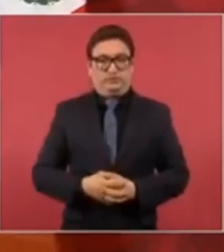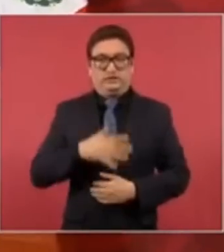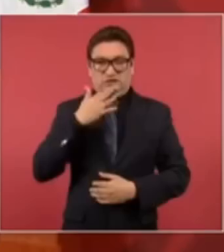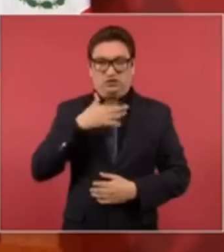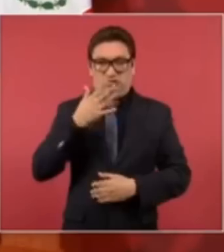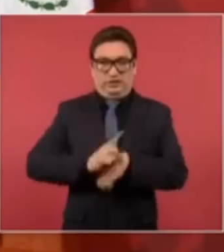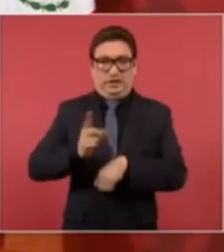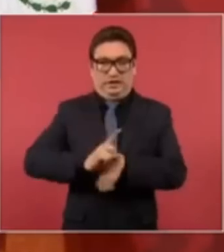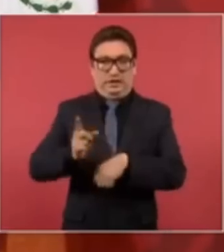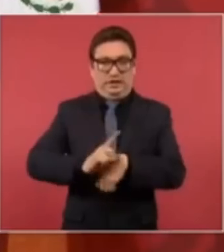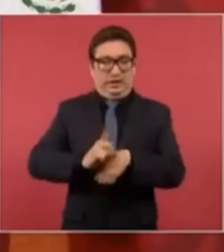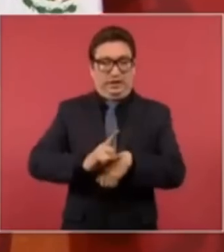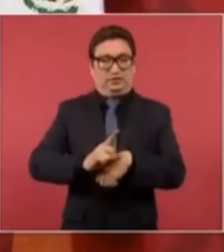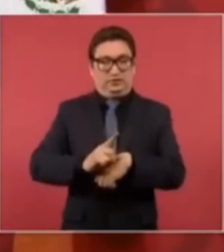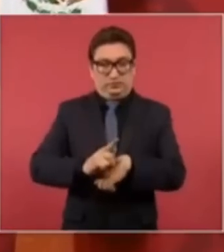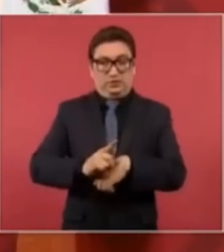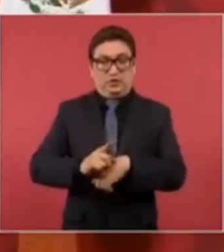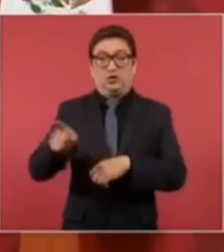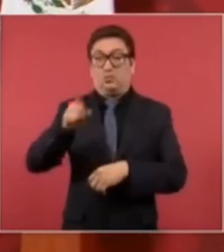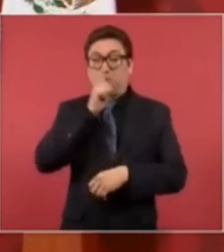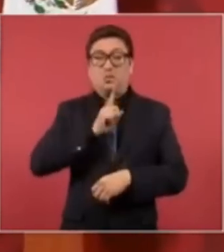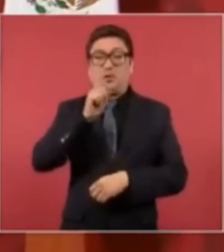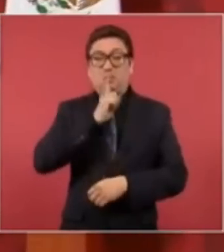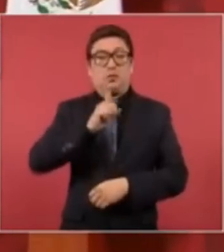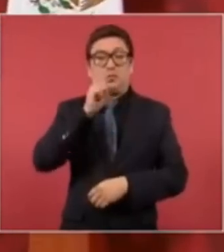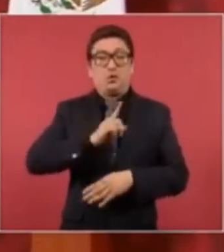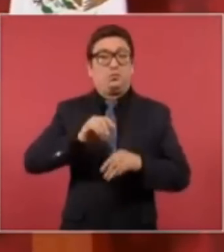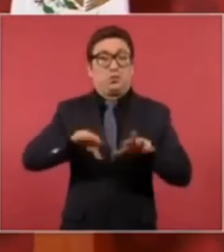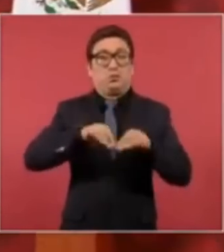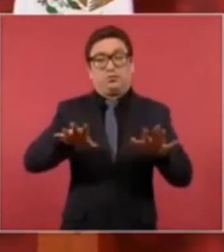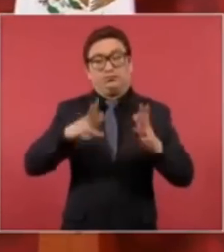todos los días esté mintiendo,